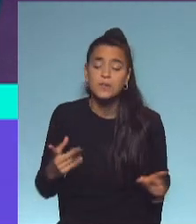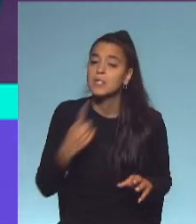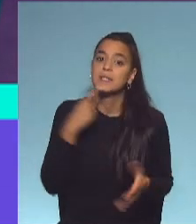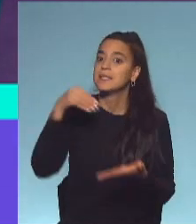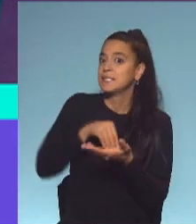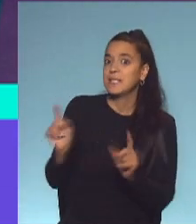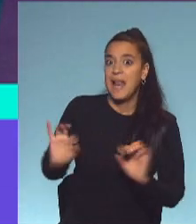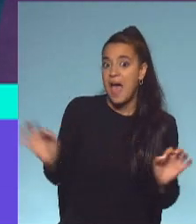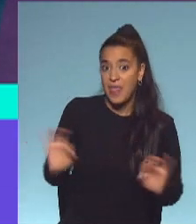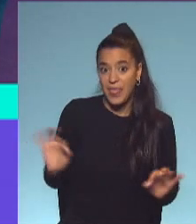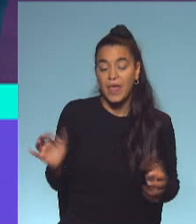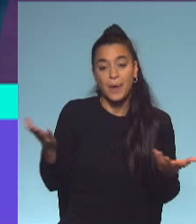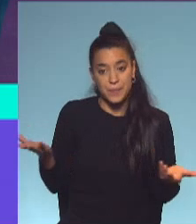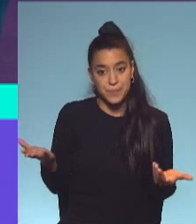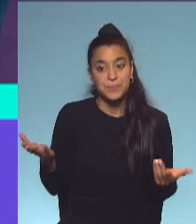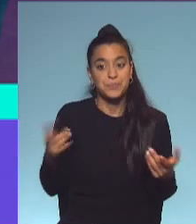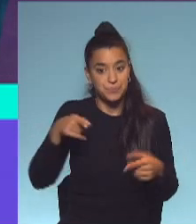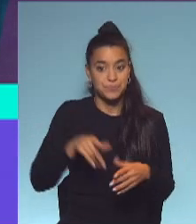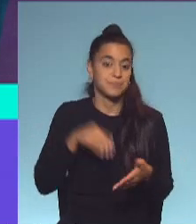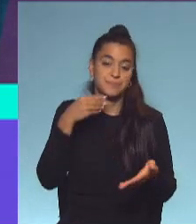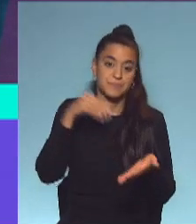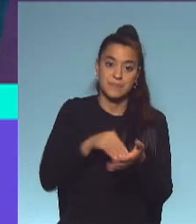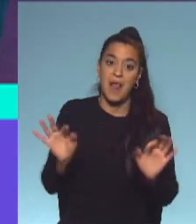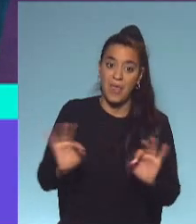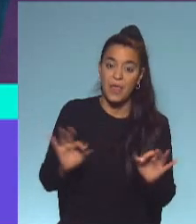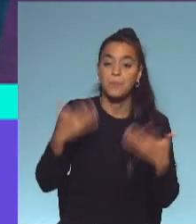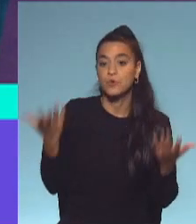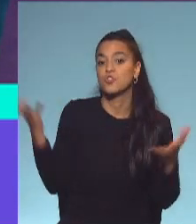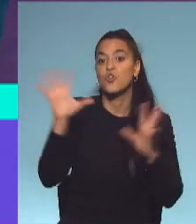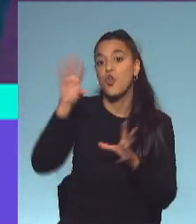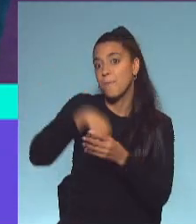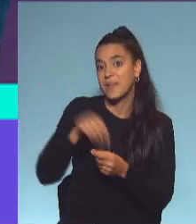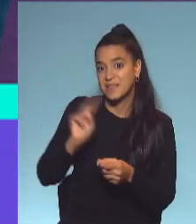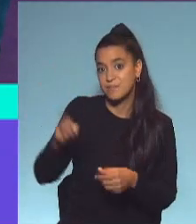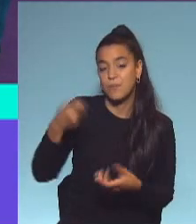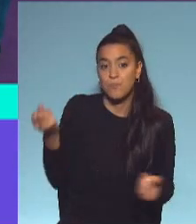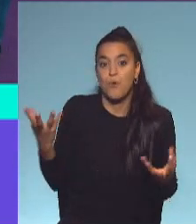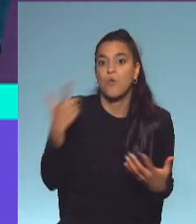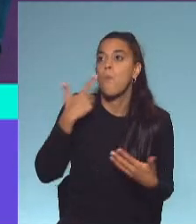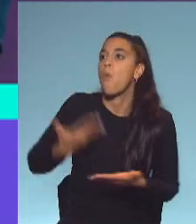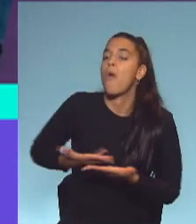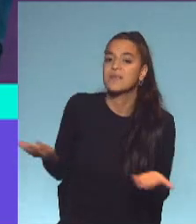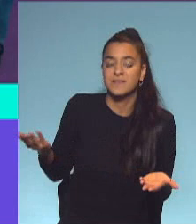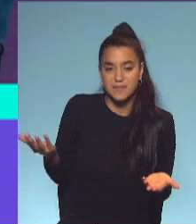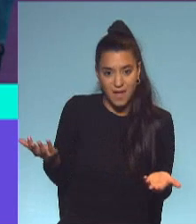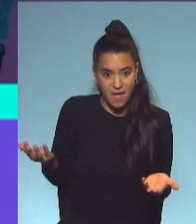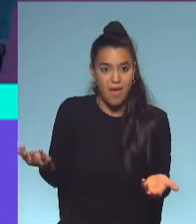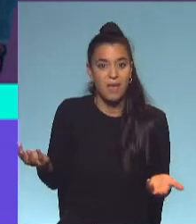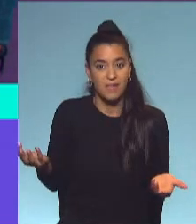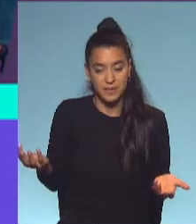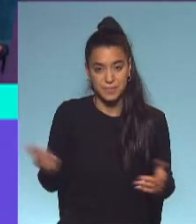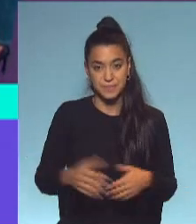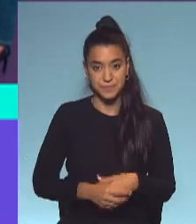hicieron ninguna de esas declaraciones juradas, no participaron también, ¿no? Porque los pone en evidencia,